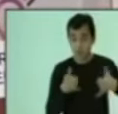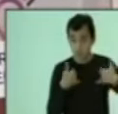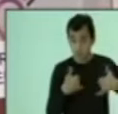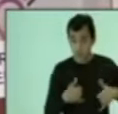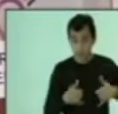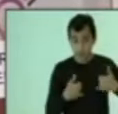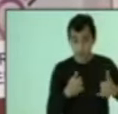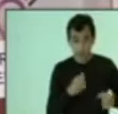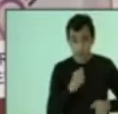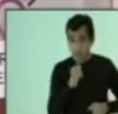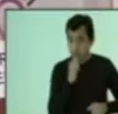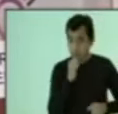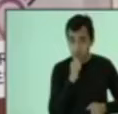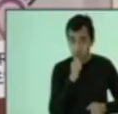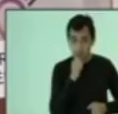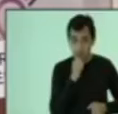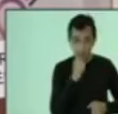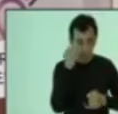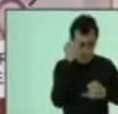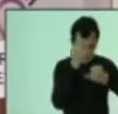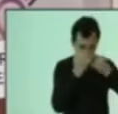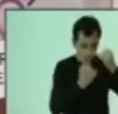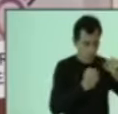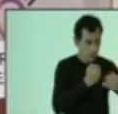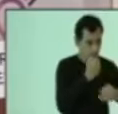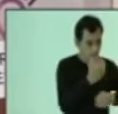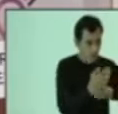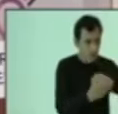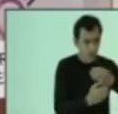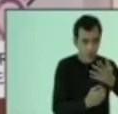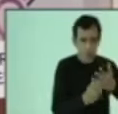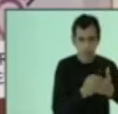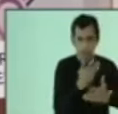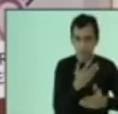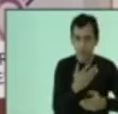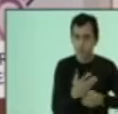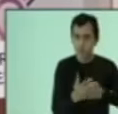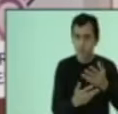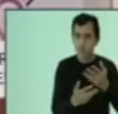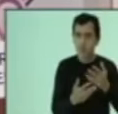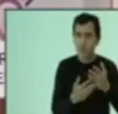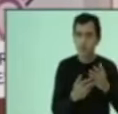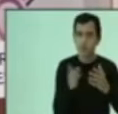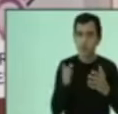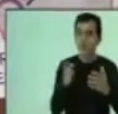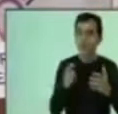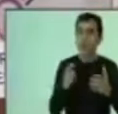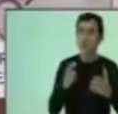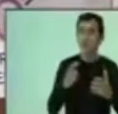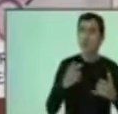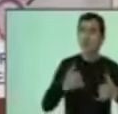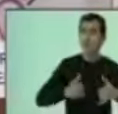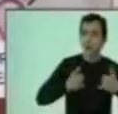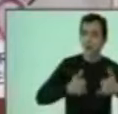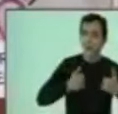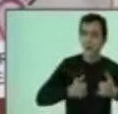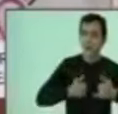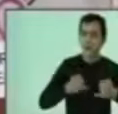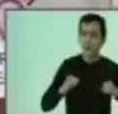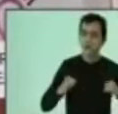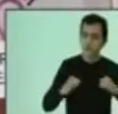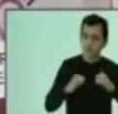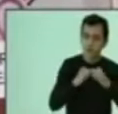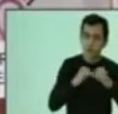la oportunidad de expresar las ideas. Y me refiero a un Instituto Municipal de la Juventud, porque creemos que es tiempo de